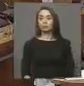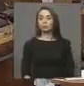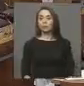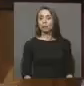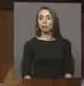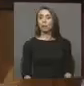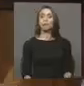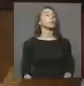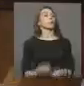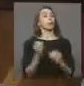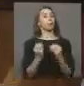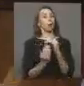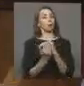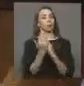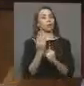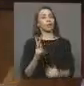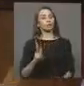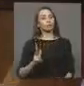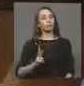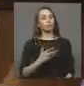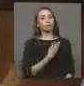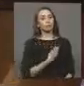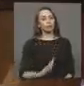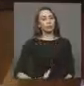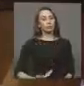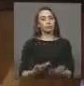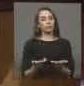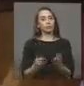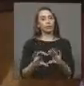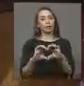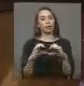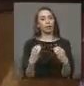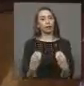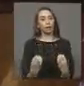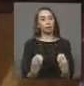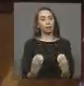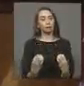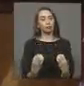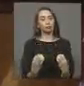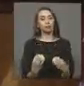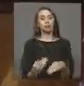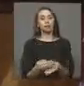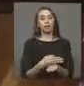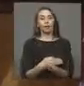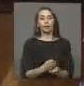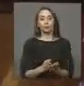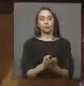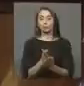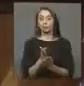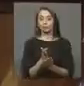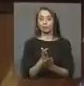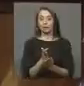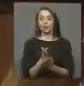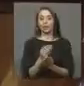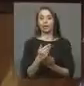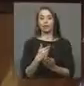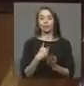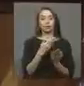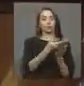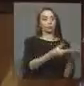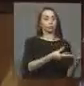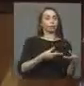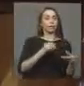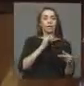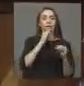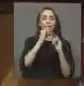Muy buenos días, señor presidente, honorable Cámara. Quiero, antes de iniciar el informe de la Comisión